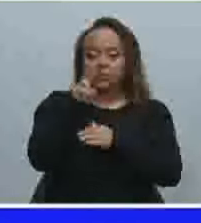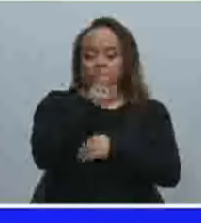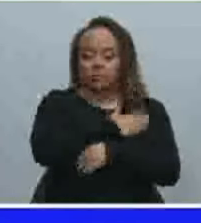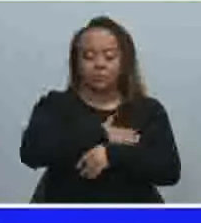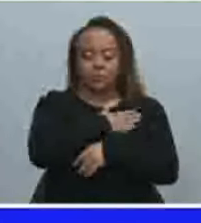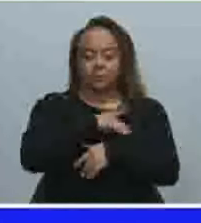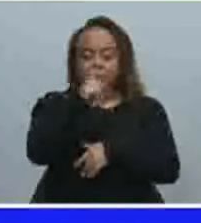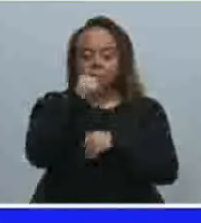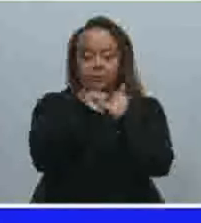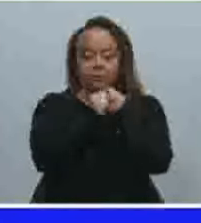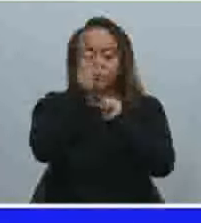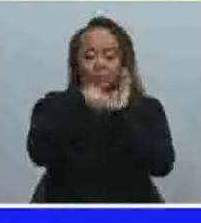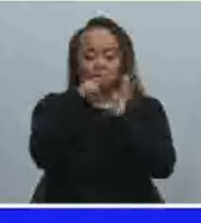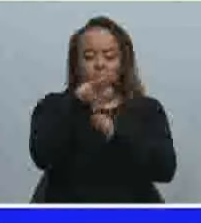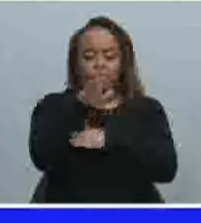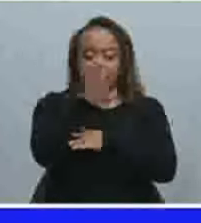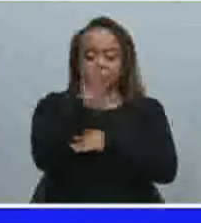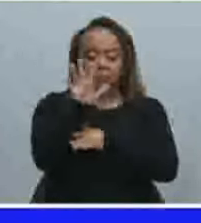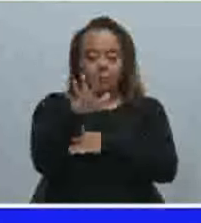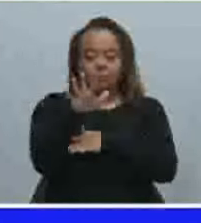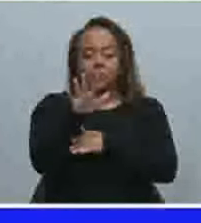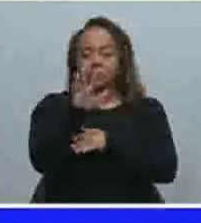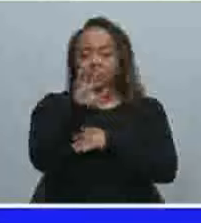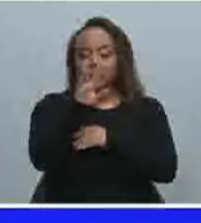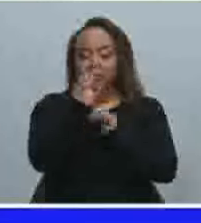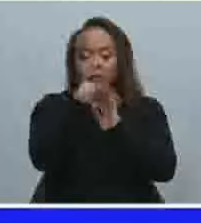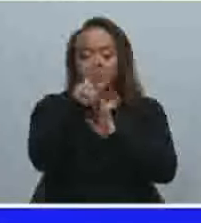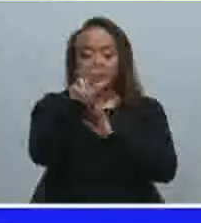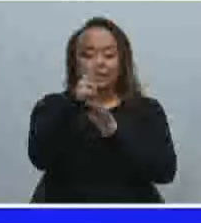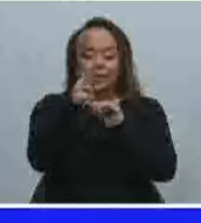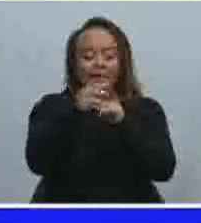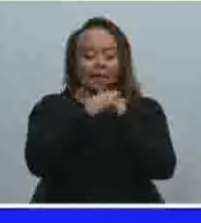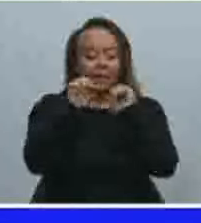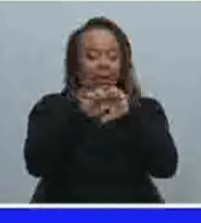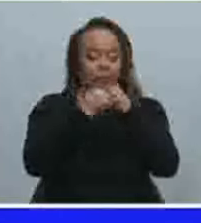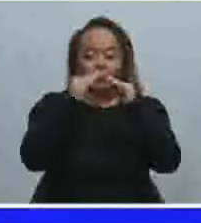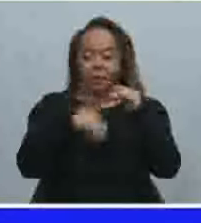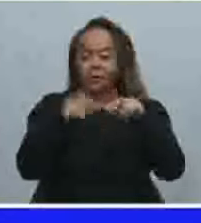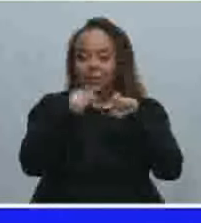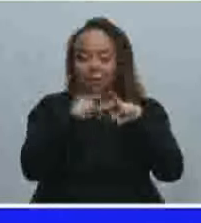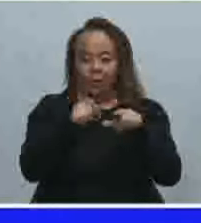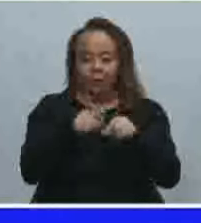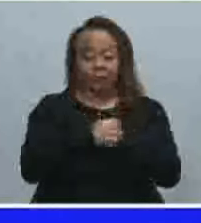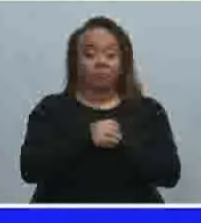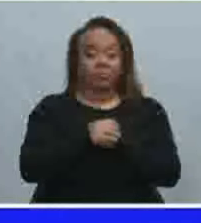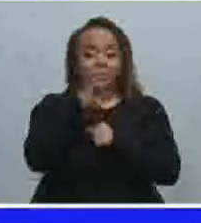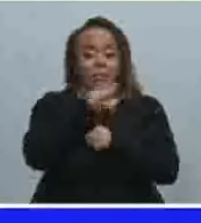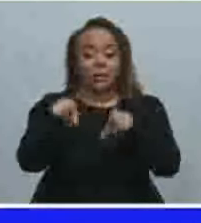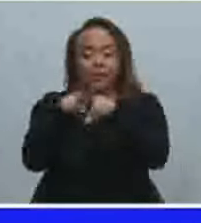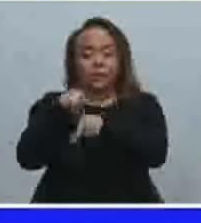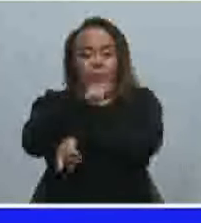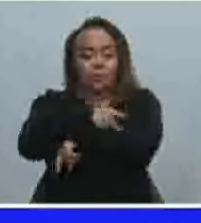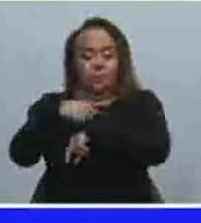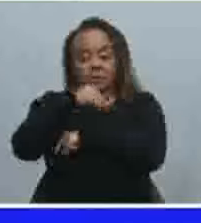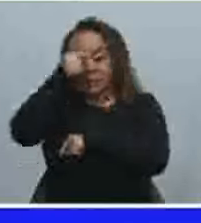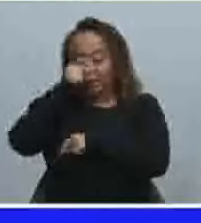primer torneo del 2023 25 goles tercer equipo menos anotador atrás de punta Arenas y de Grecia y en el